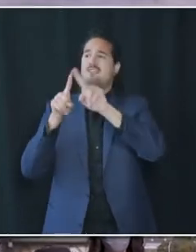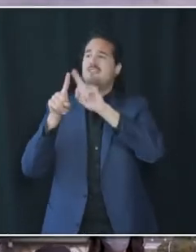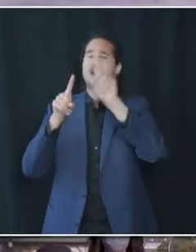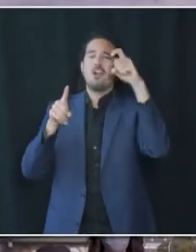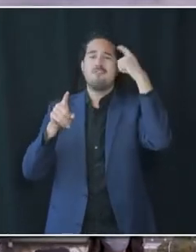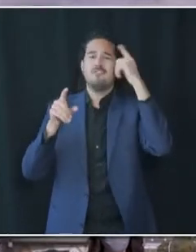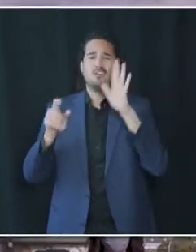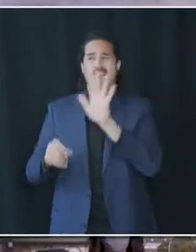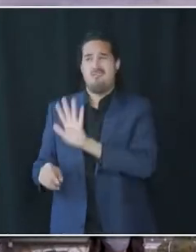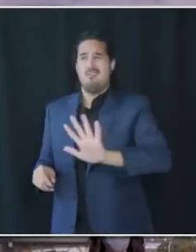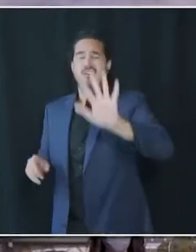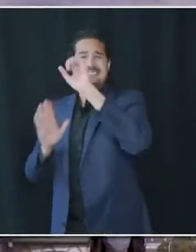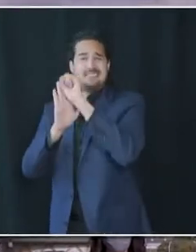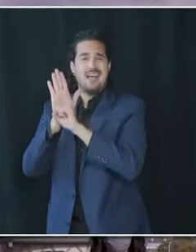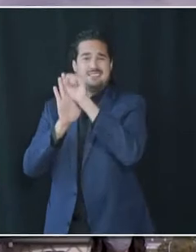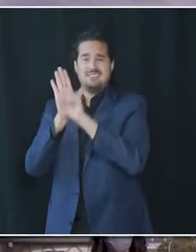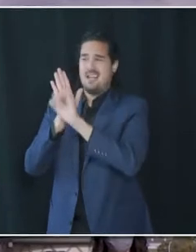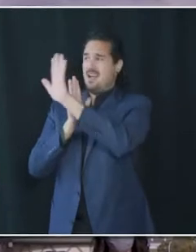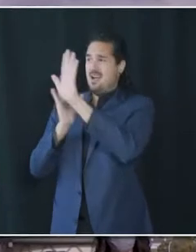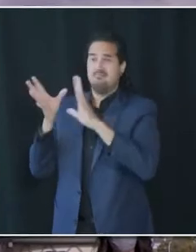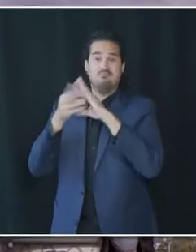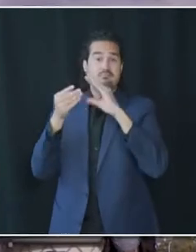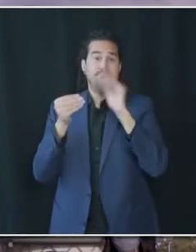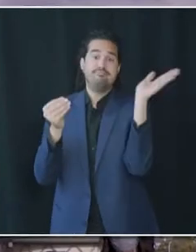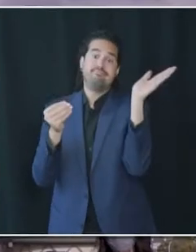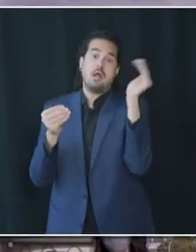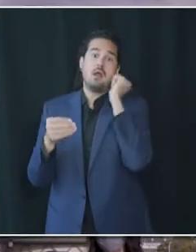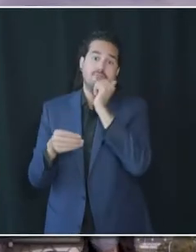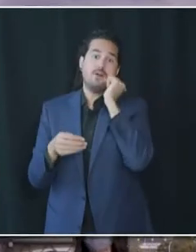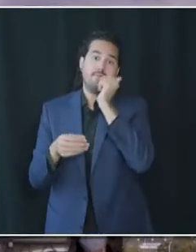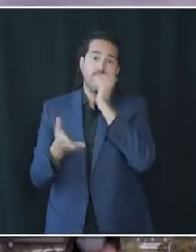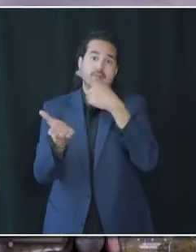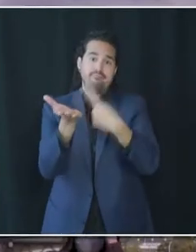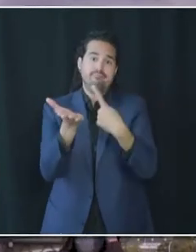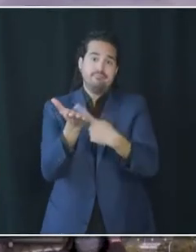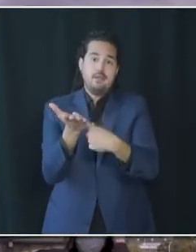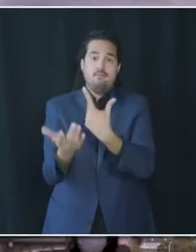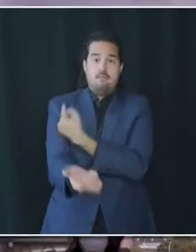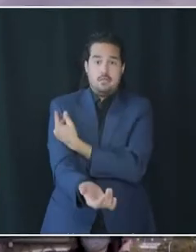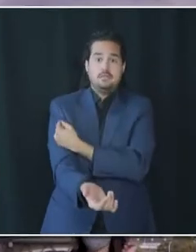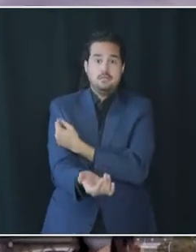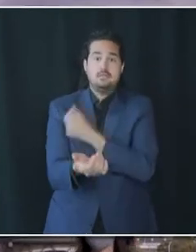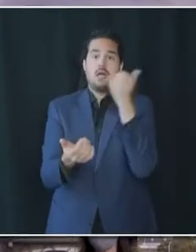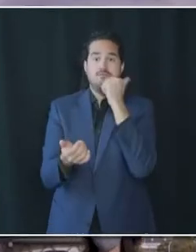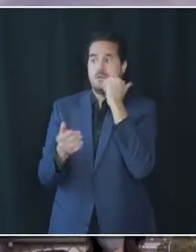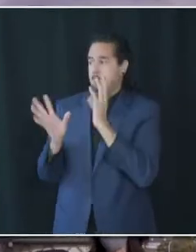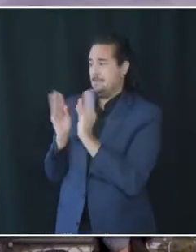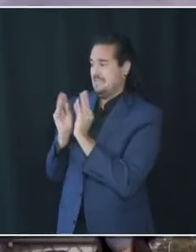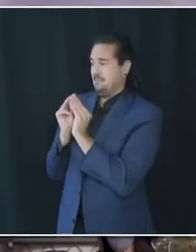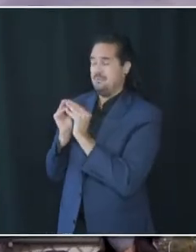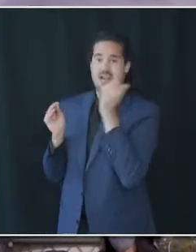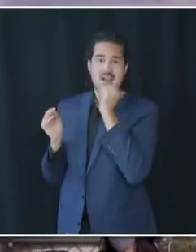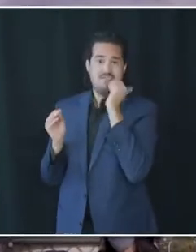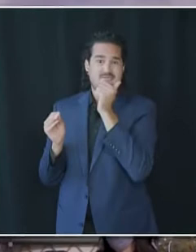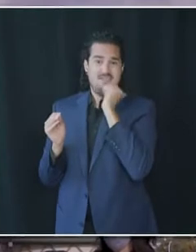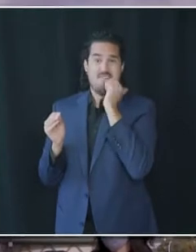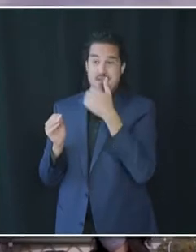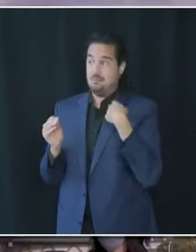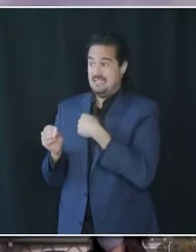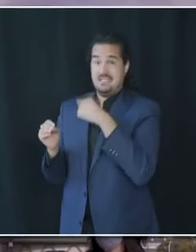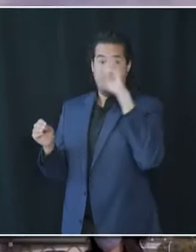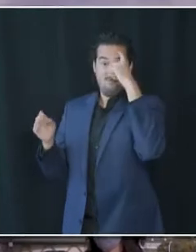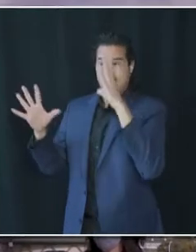base a las condiciones existentes que a menudo son un reto ha visto a usted de una